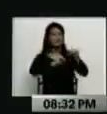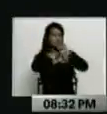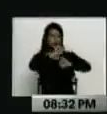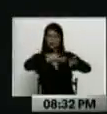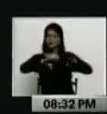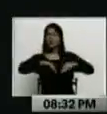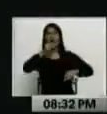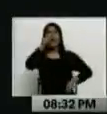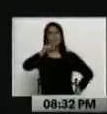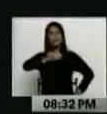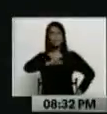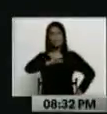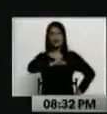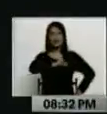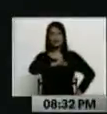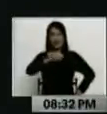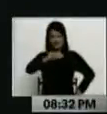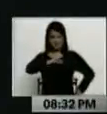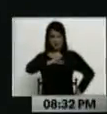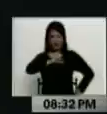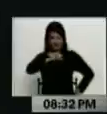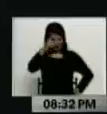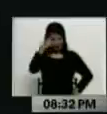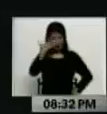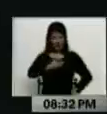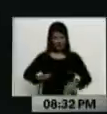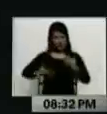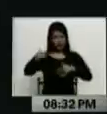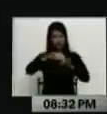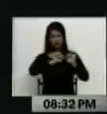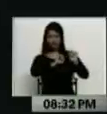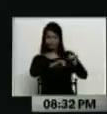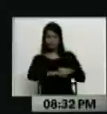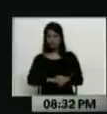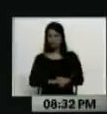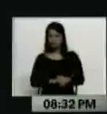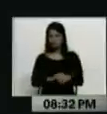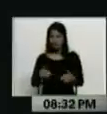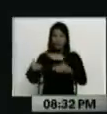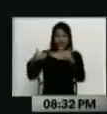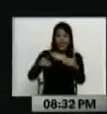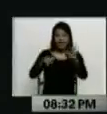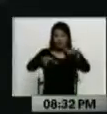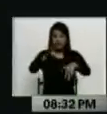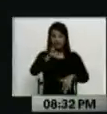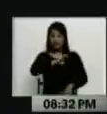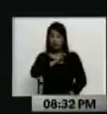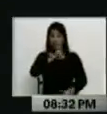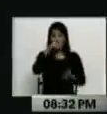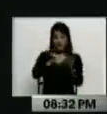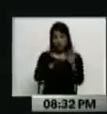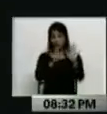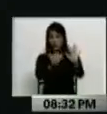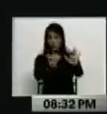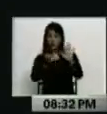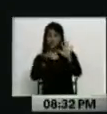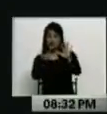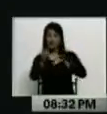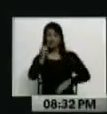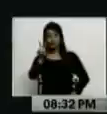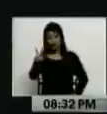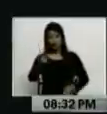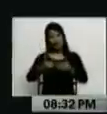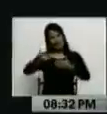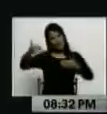Jiménez muchachos escuchen esto jóvenes de la patria 13 de enero de 1962